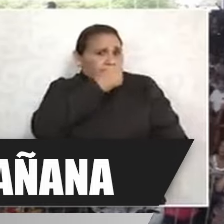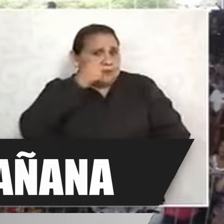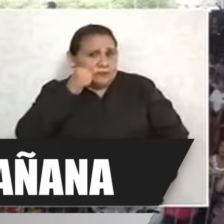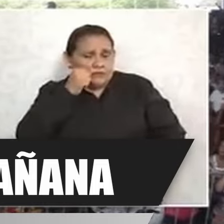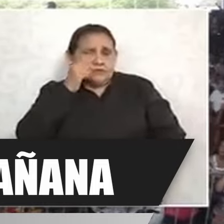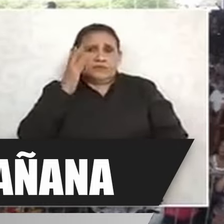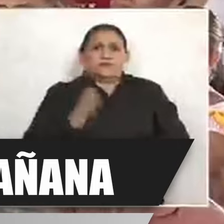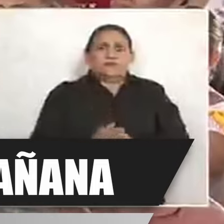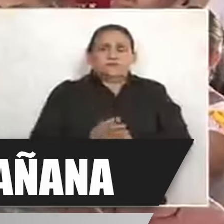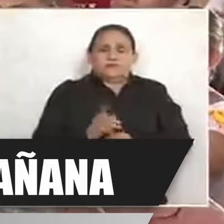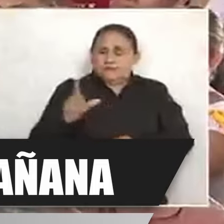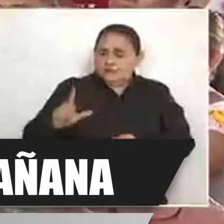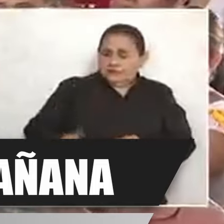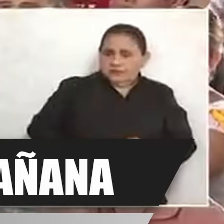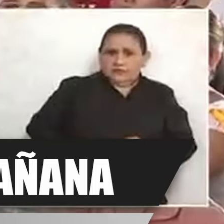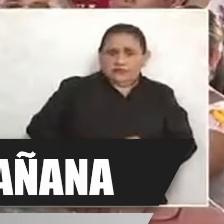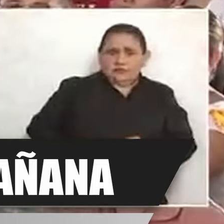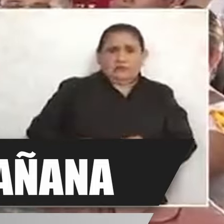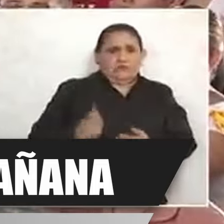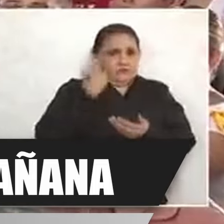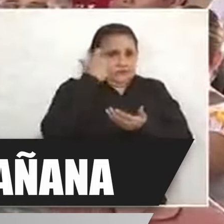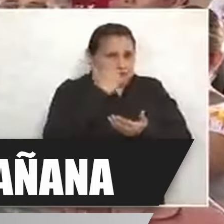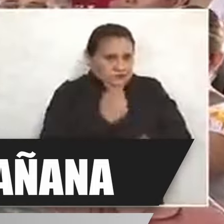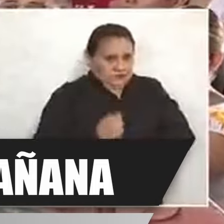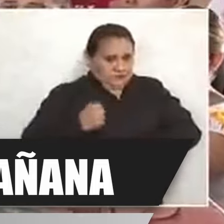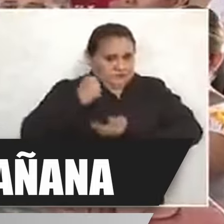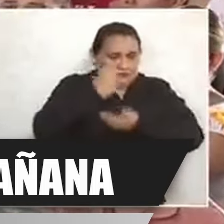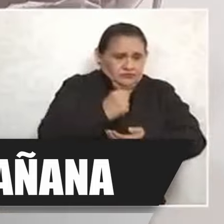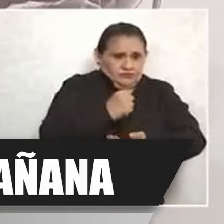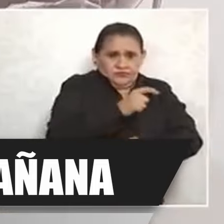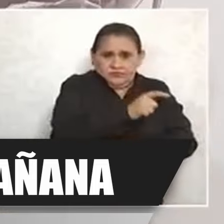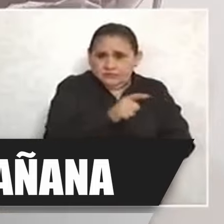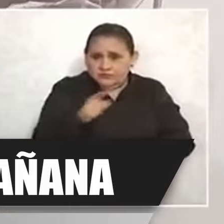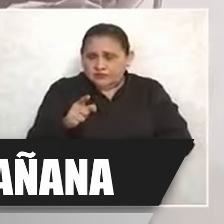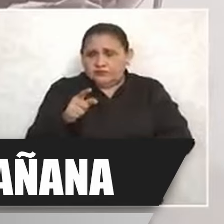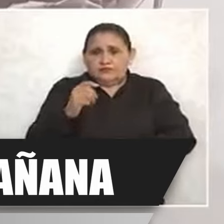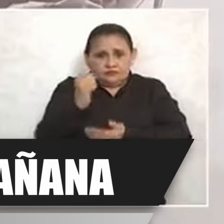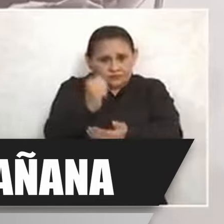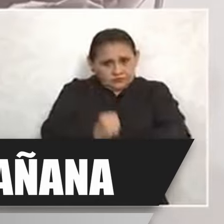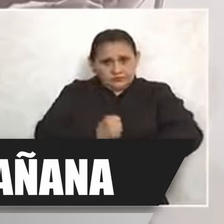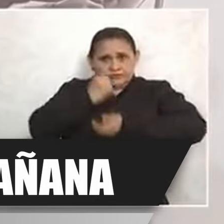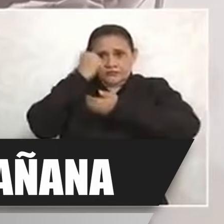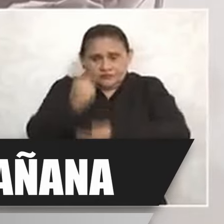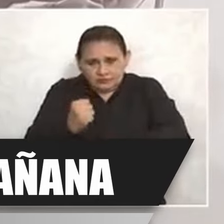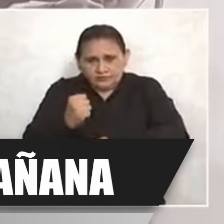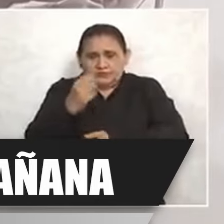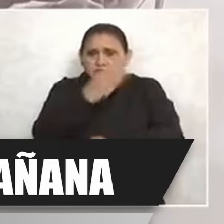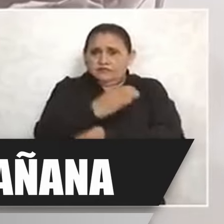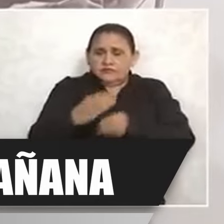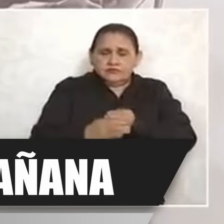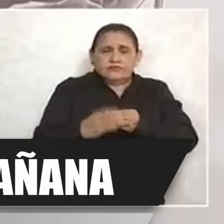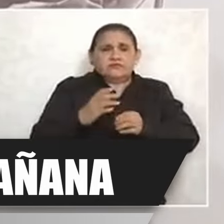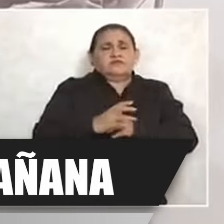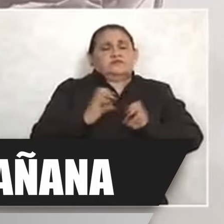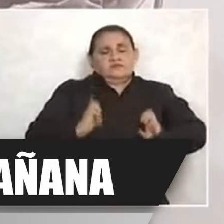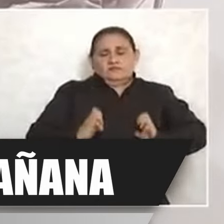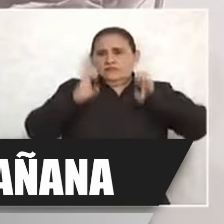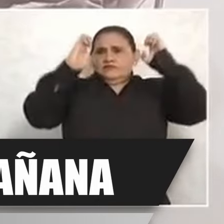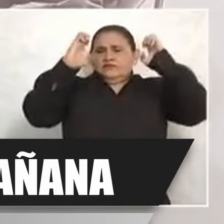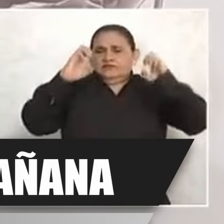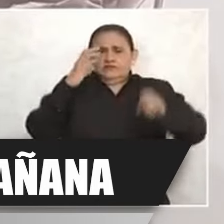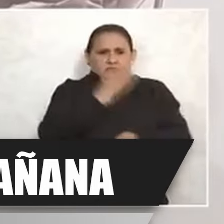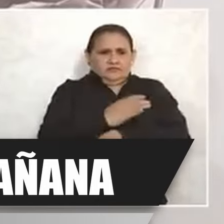El recurso del pueblo es del pueblo y se destina para obras de infraestructura y para el beneficio de la